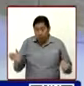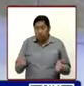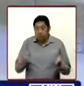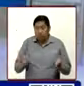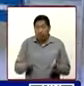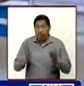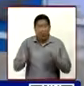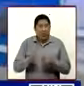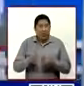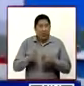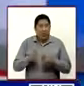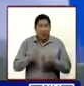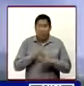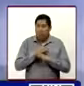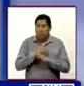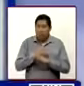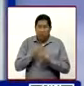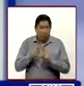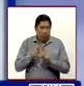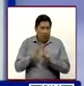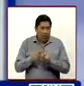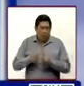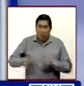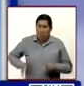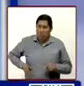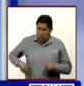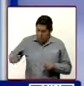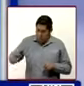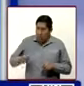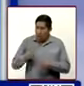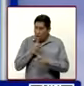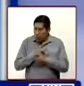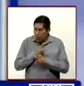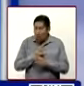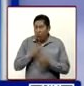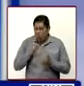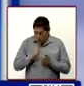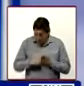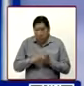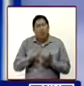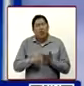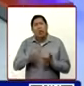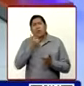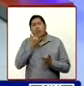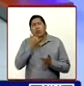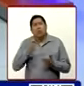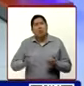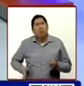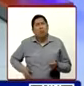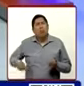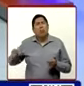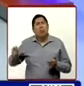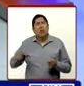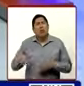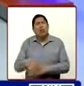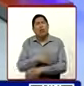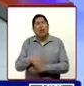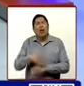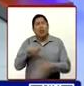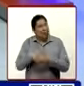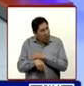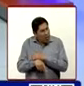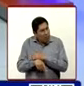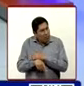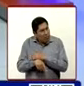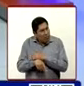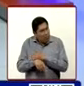de esterilización y todo aquello en albergues. Porque, ¿qué va a pasar? ¿Qué va a pasar con estos perros que están en la calle? ¿Los van a sacrificar? No,